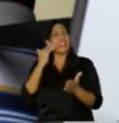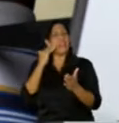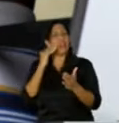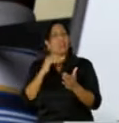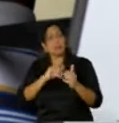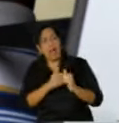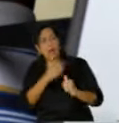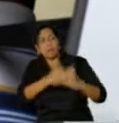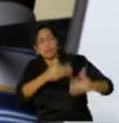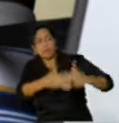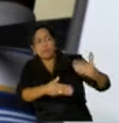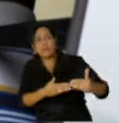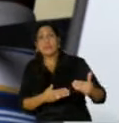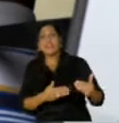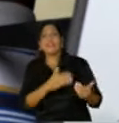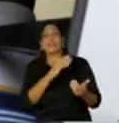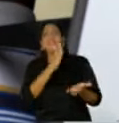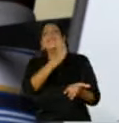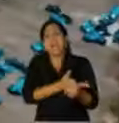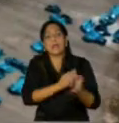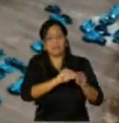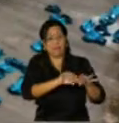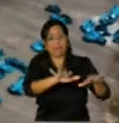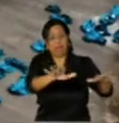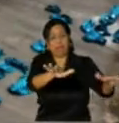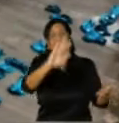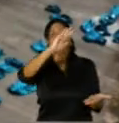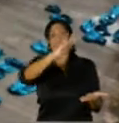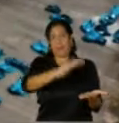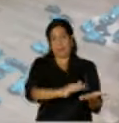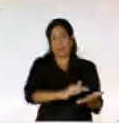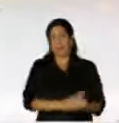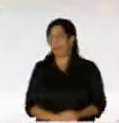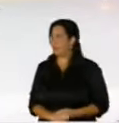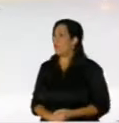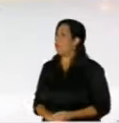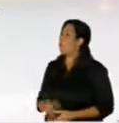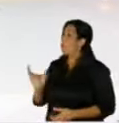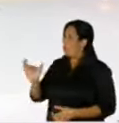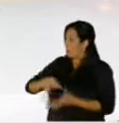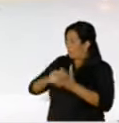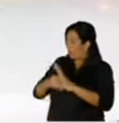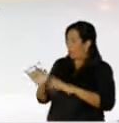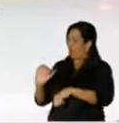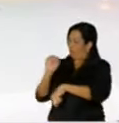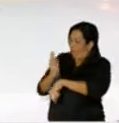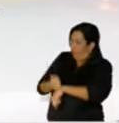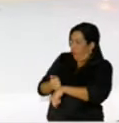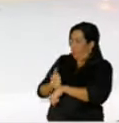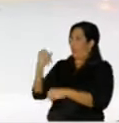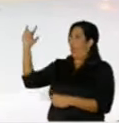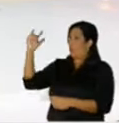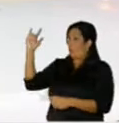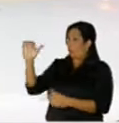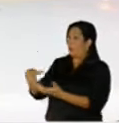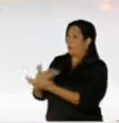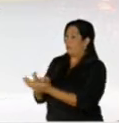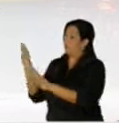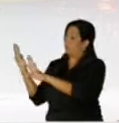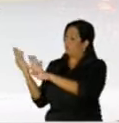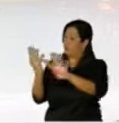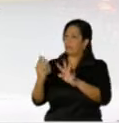con el paciente y ayude a que no se propague el virus. Es el famoso triage que mencionábamos, ¿no? Que es el punto donde el paciente, luego que se le